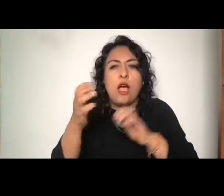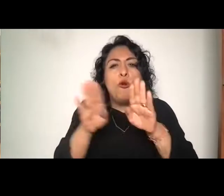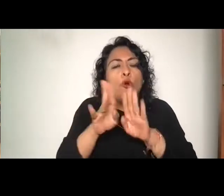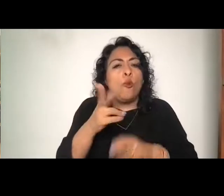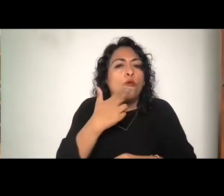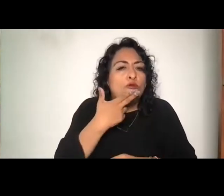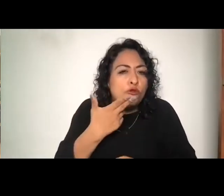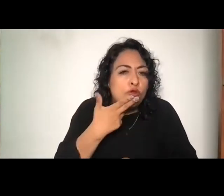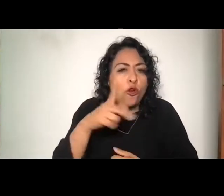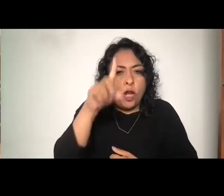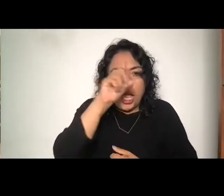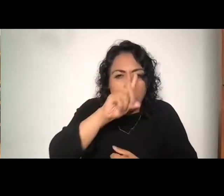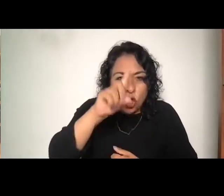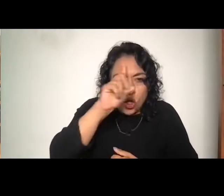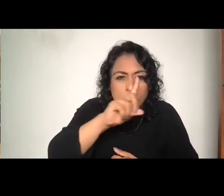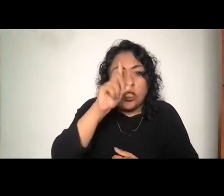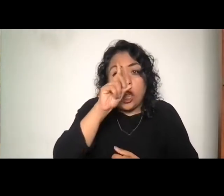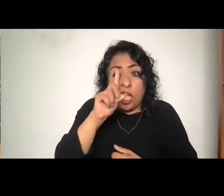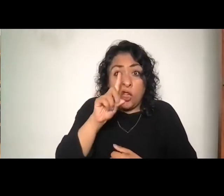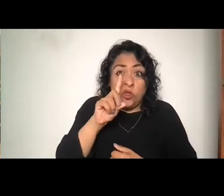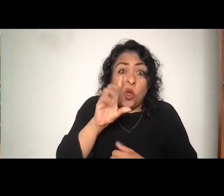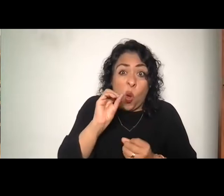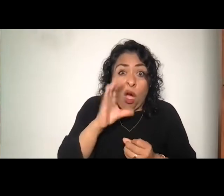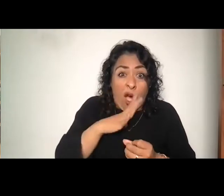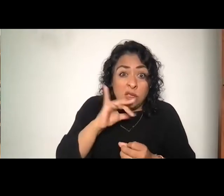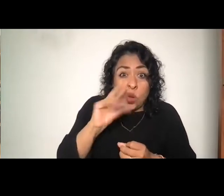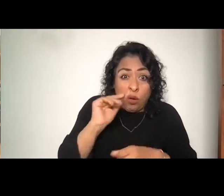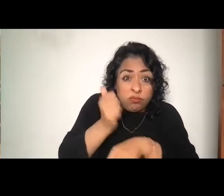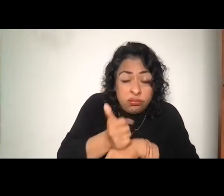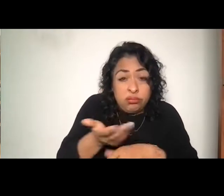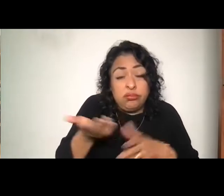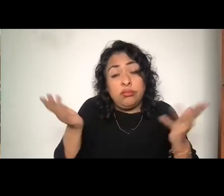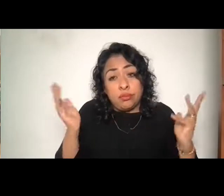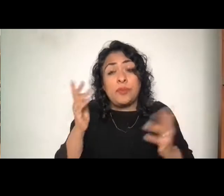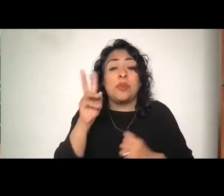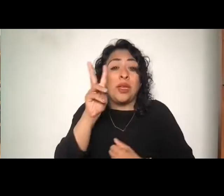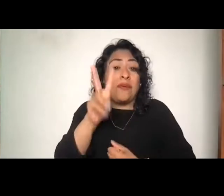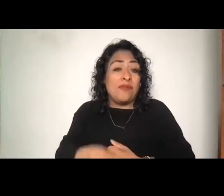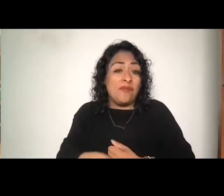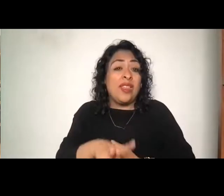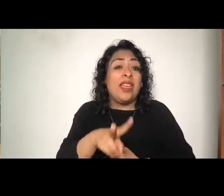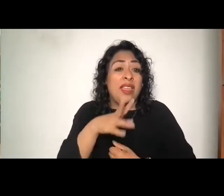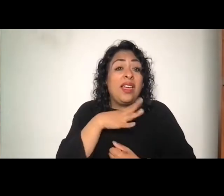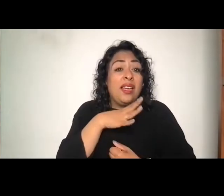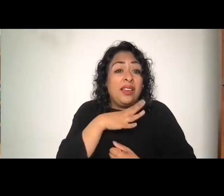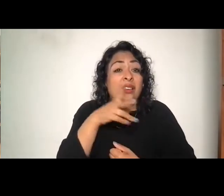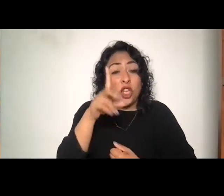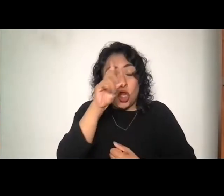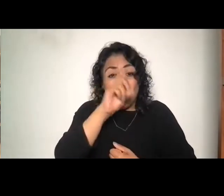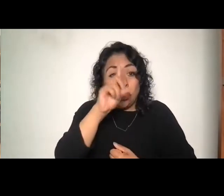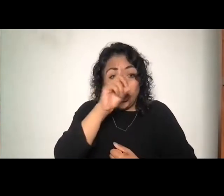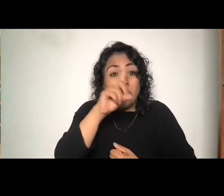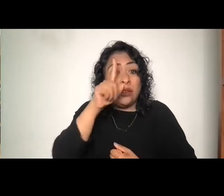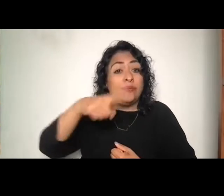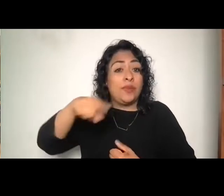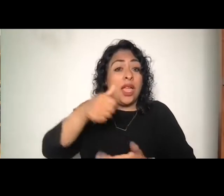los consejos o si están instalados o no, porque en realidad son los consejos que tienen que